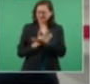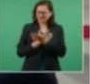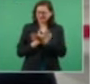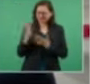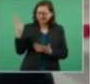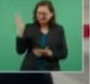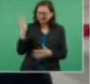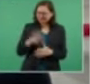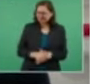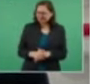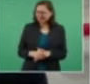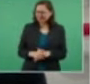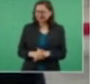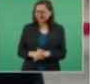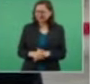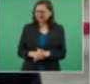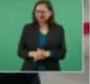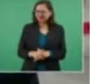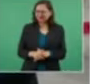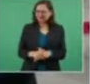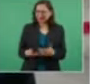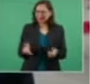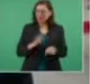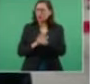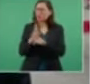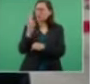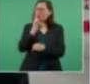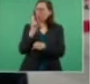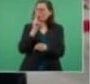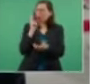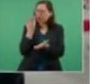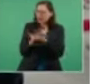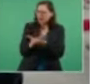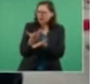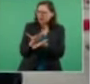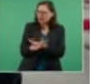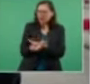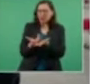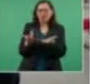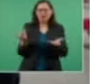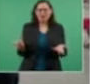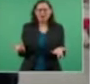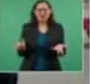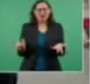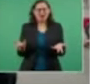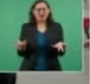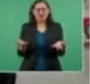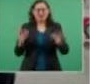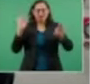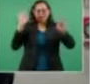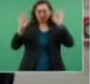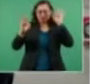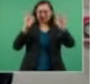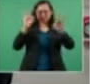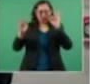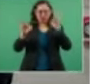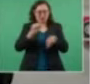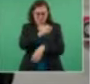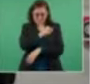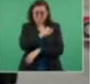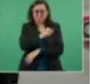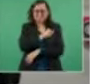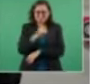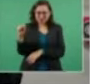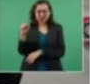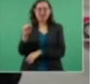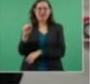decir mentiras, se intenta posicionar un santuario moral para calificar qué comunicador es el tramposo y cuál es el recto? Me